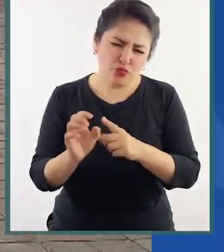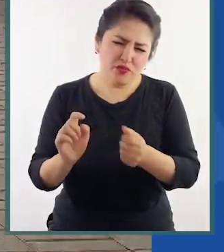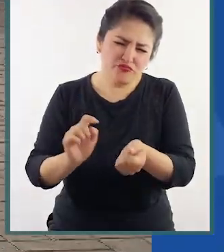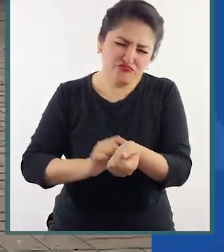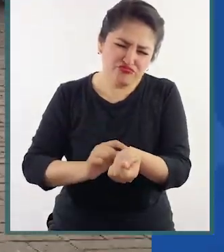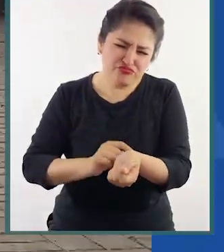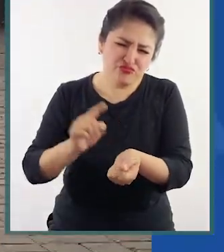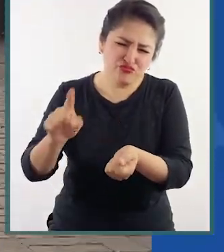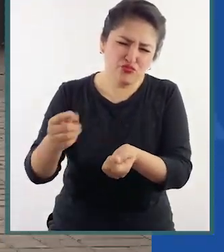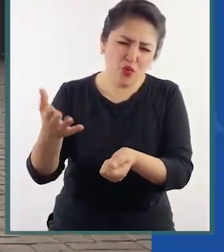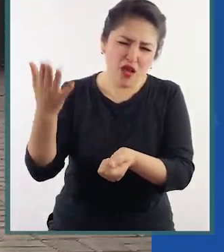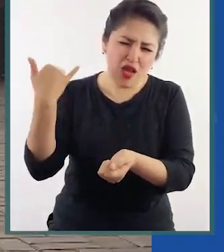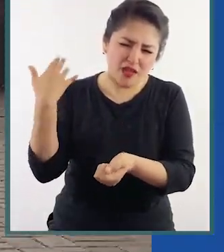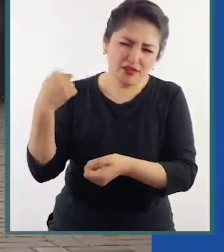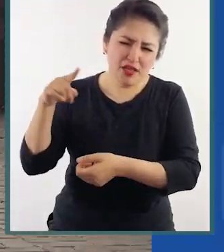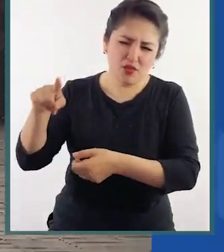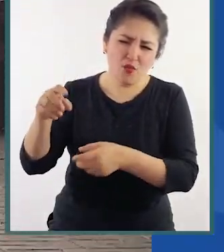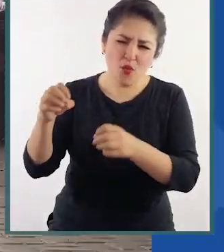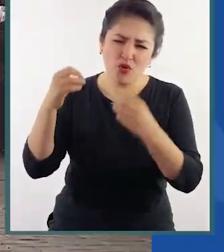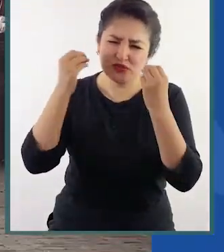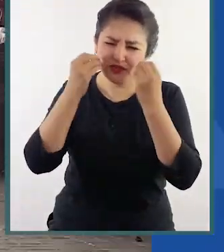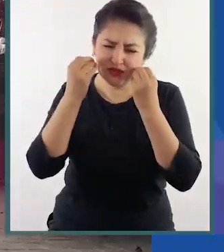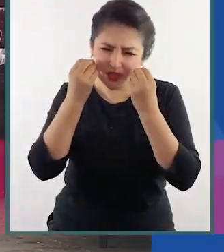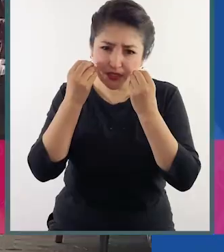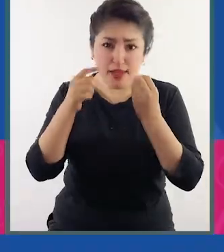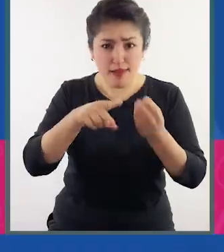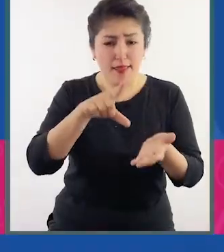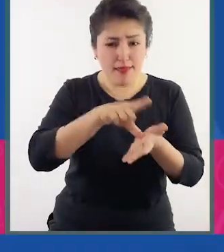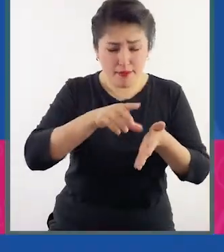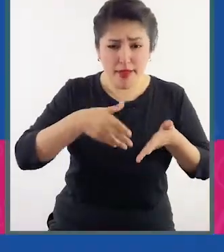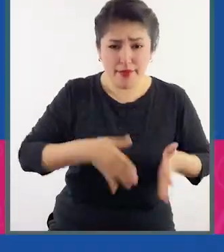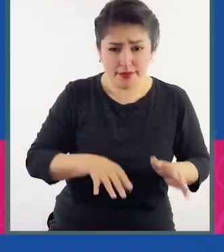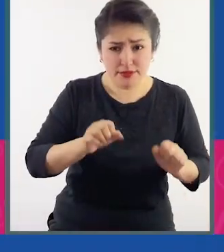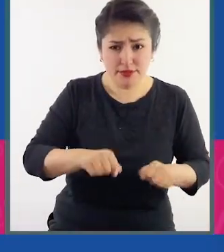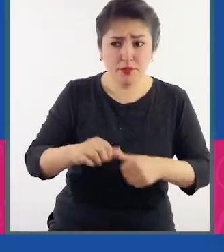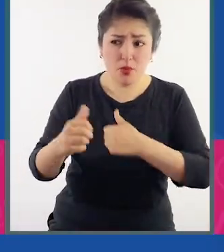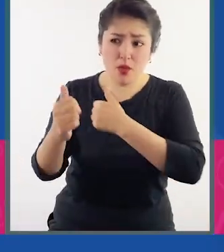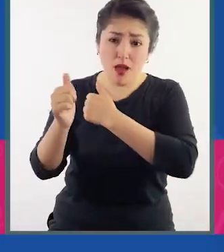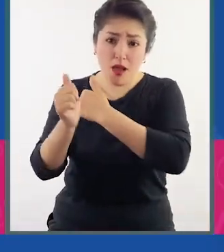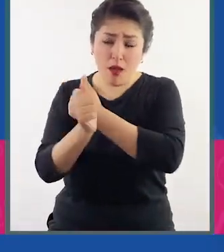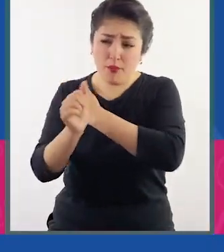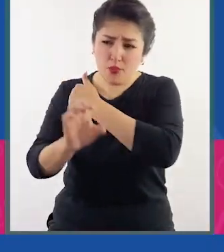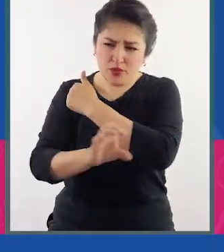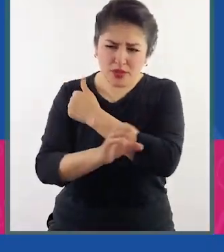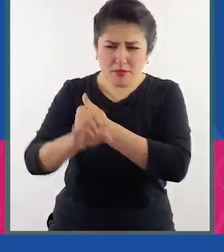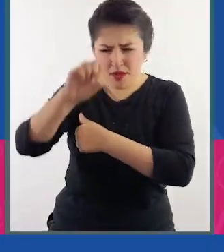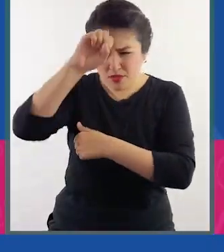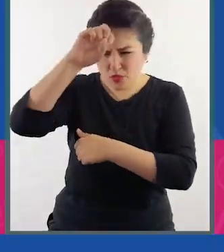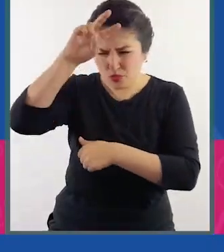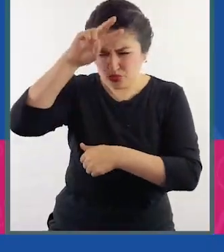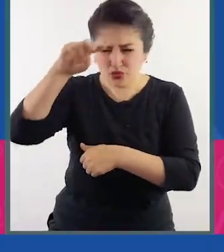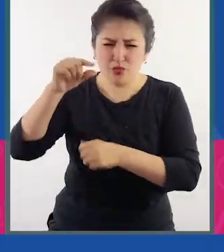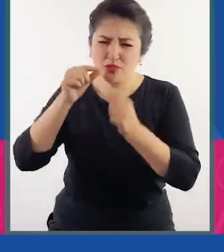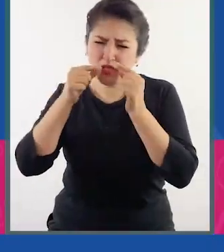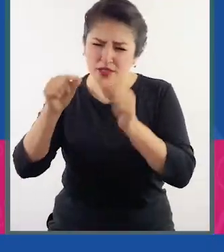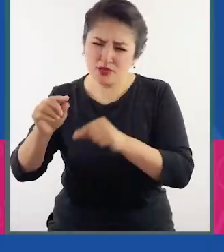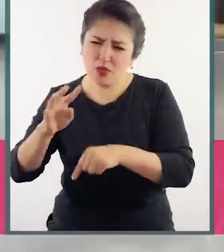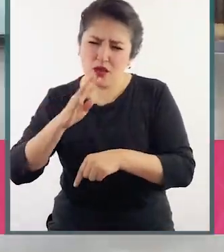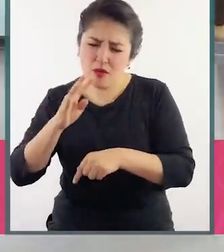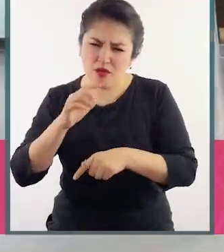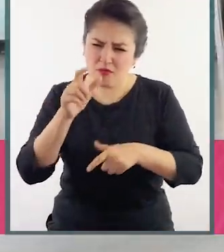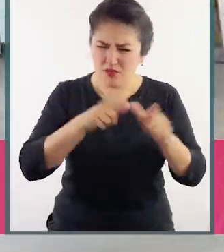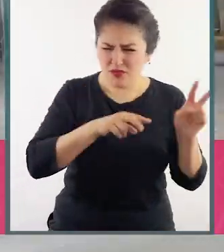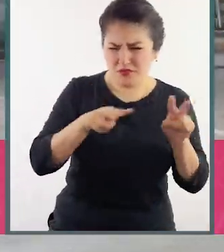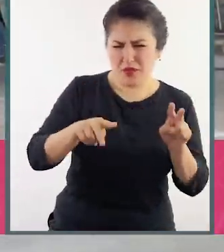andinas. Es limeño, pero se crió entre Cusco y Apurímac, donde aprendió el quechua. Eso hizo que sea discriminado.